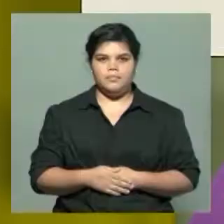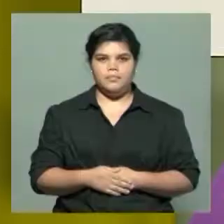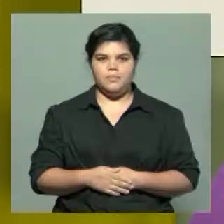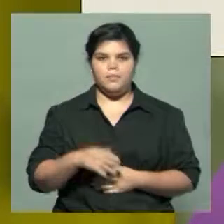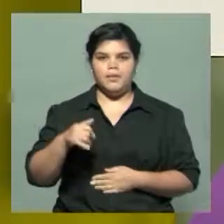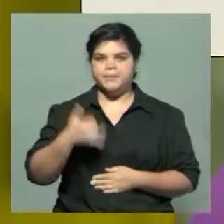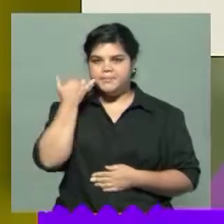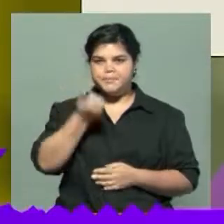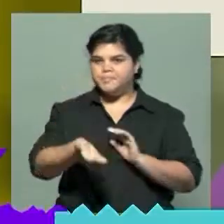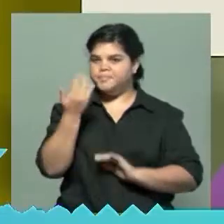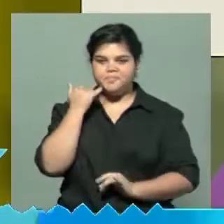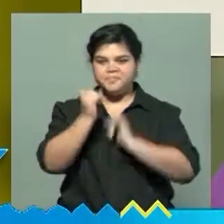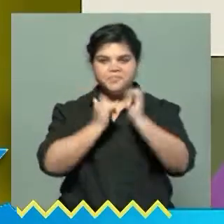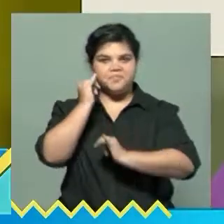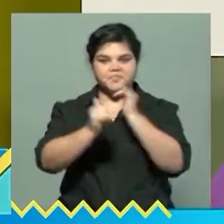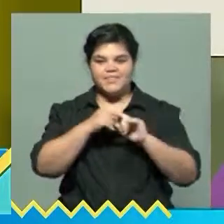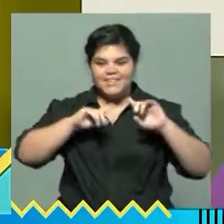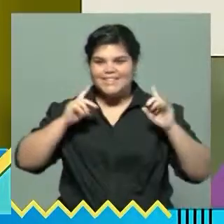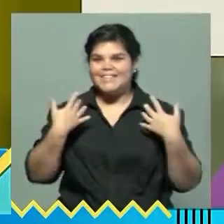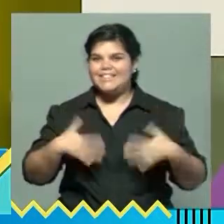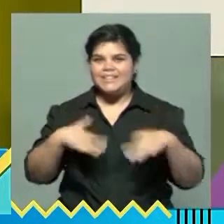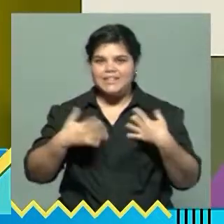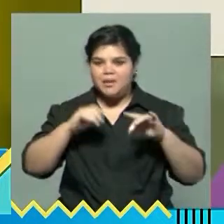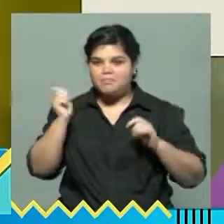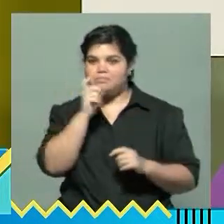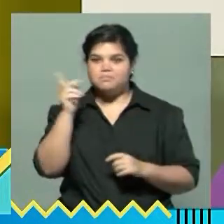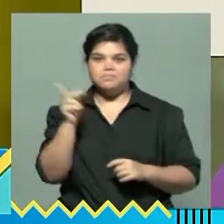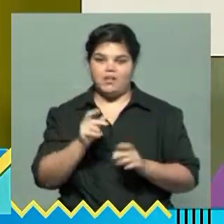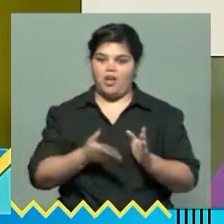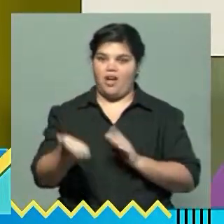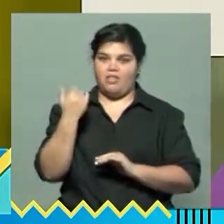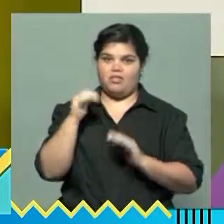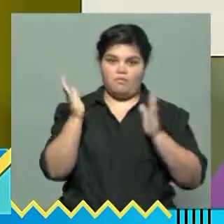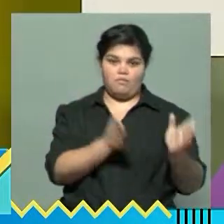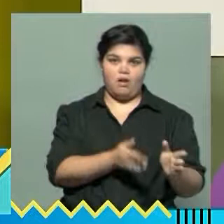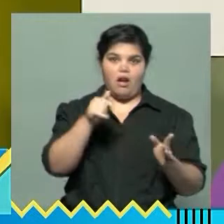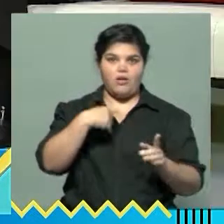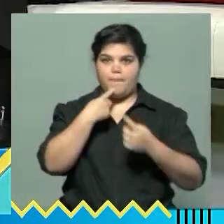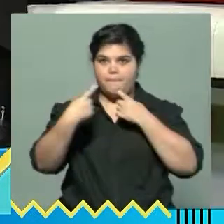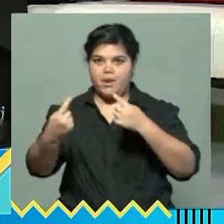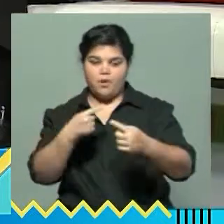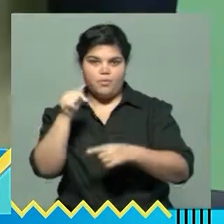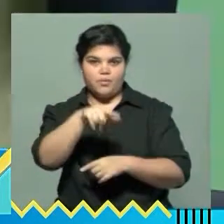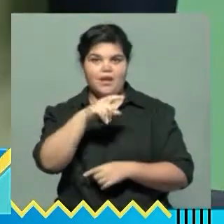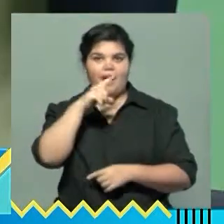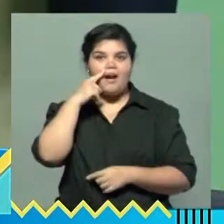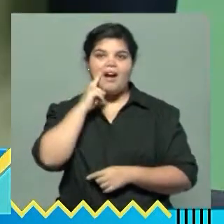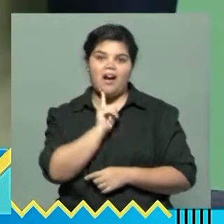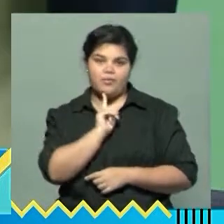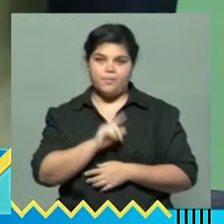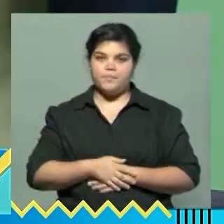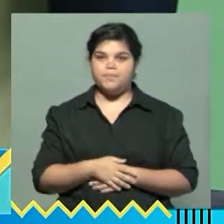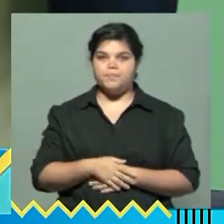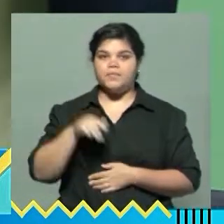Yo les advertí que el tiempo se iba a pasar rápido y eso pasó en el bloque anterior, así que vamos a ir rápidamente a la pregunta de Caro. Bueno, la reiteramos para aquellos